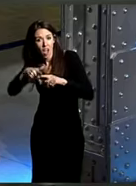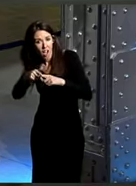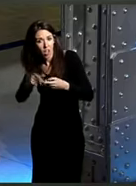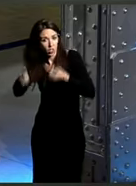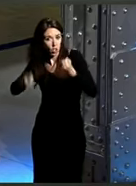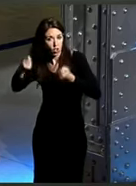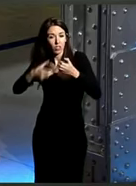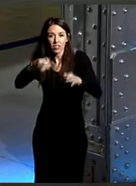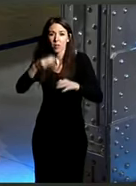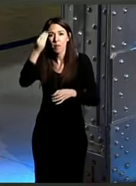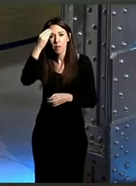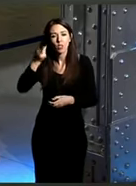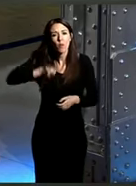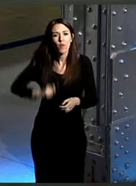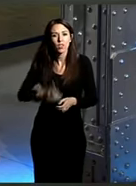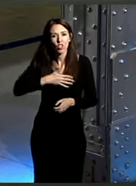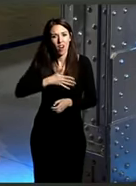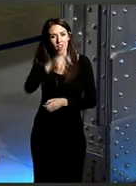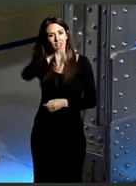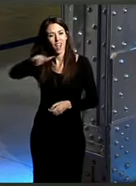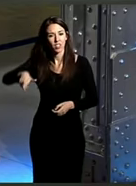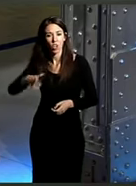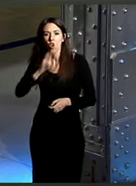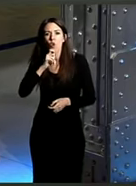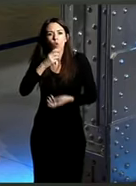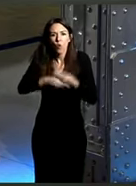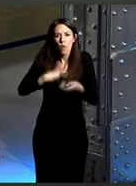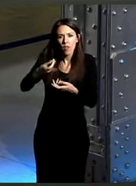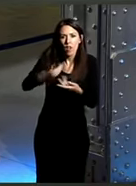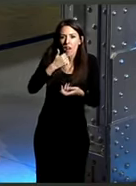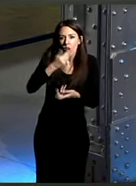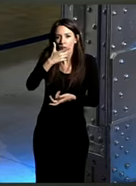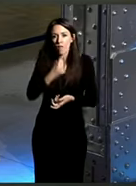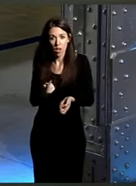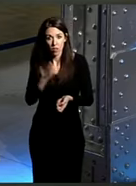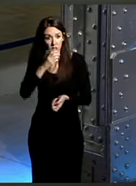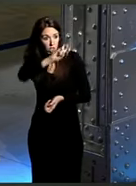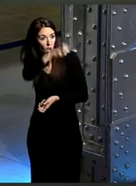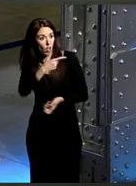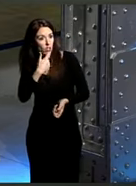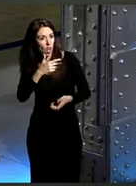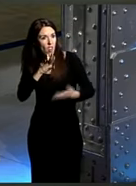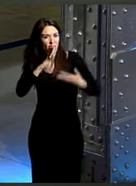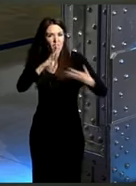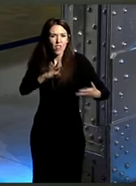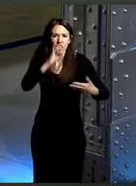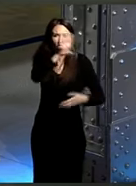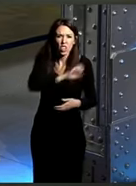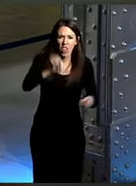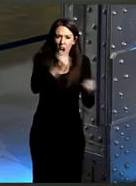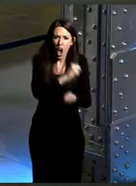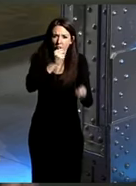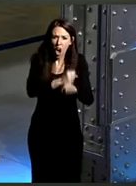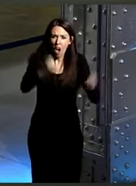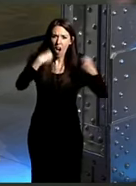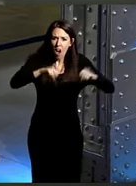otro... Yo siempre pienso en las profesiones estas de la gente, ¿no? Decís, ¿cómo vas a hacer algo vos fácil cuando el otro hace 10 o 15 años que se está entrenando en eso?